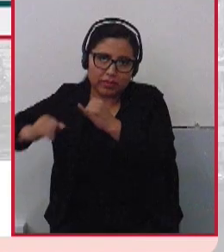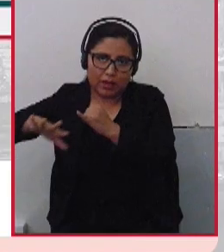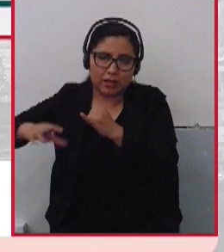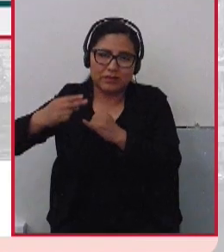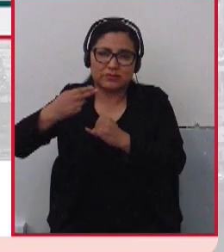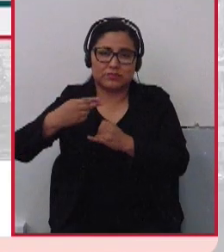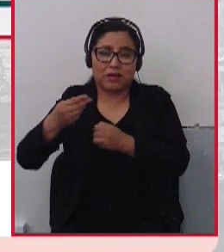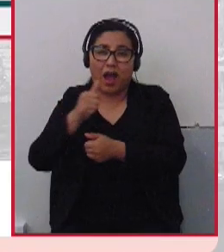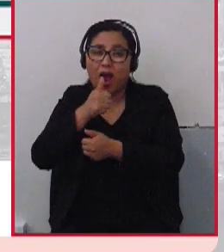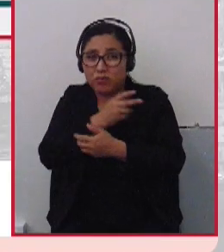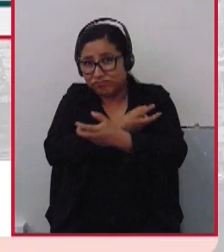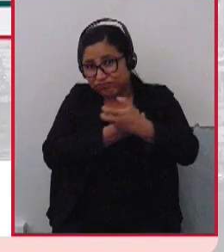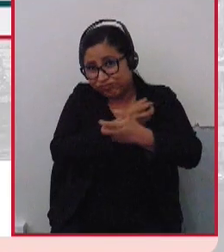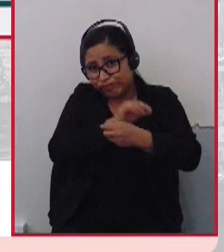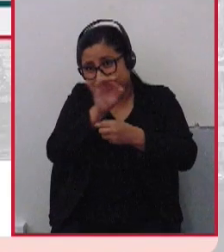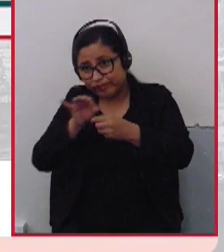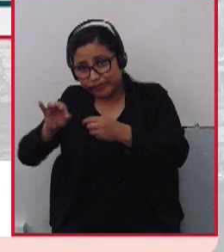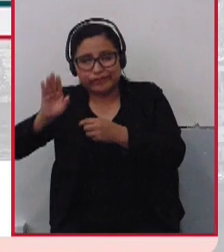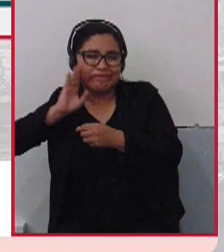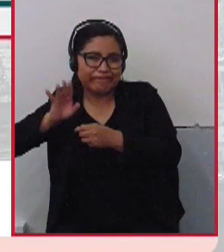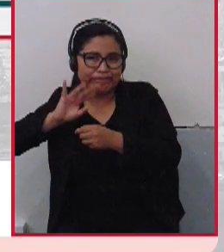hydroflow.